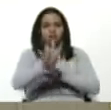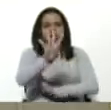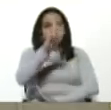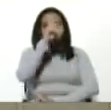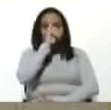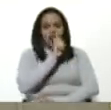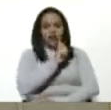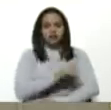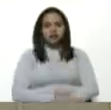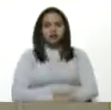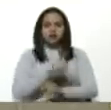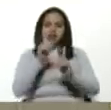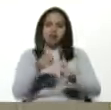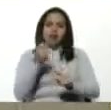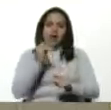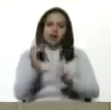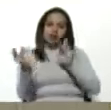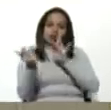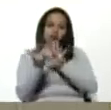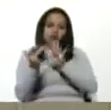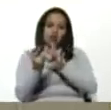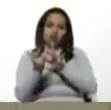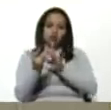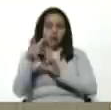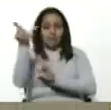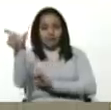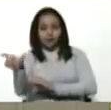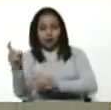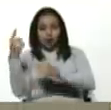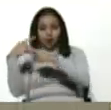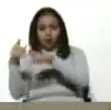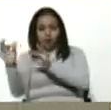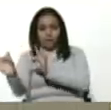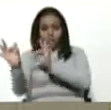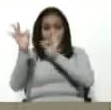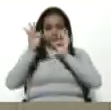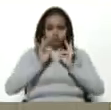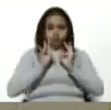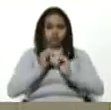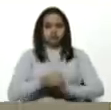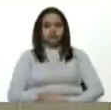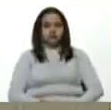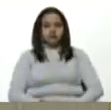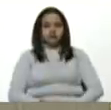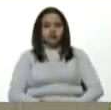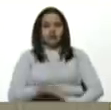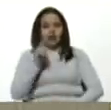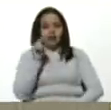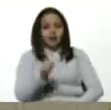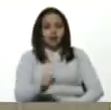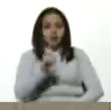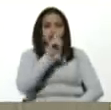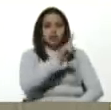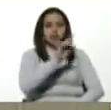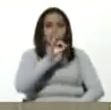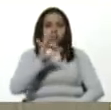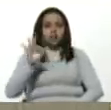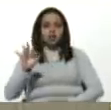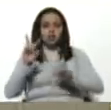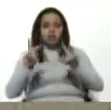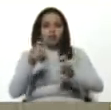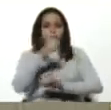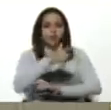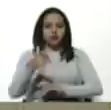4 años. También fue contacto con un caso positivo, obviamente. Bueno, estos son los 133 casos